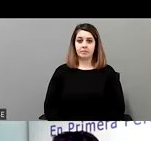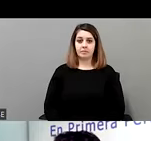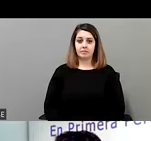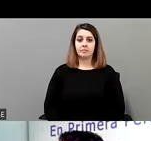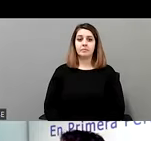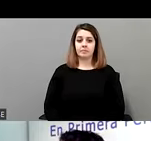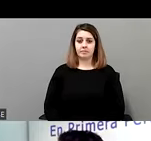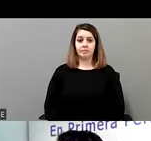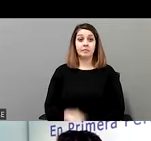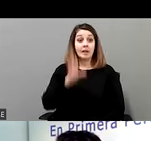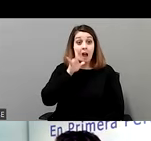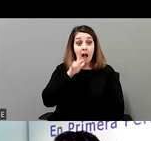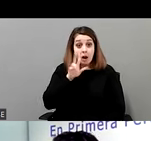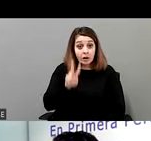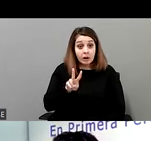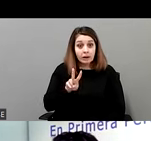¿Ahora?